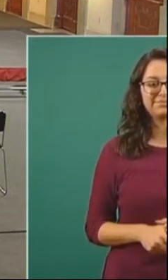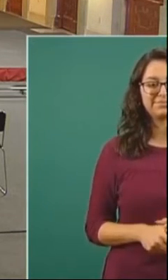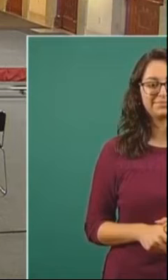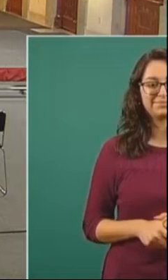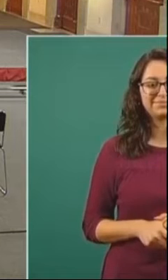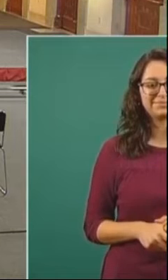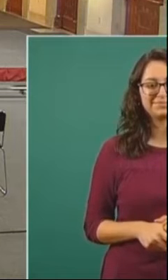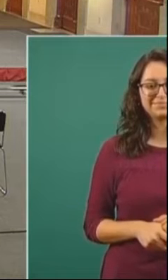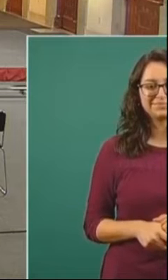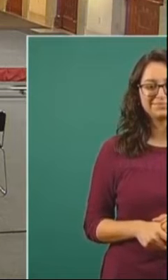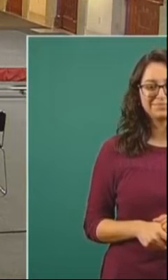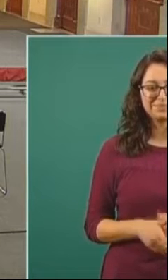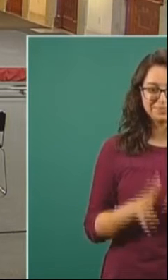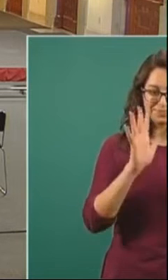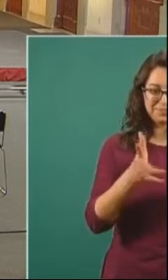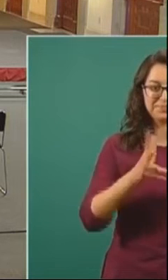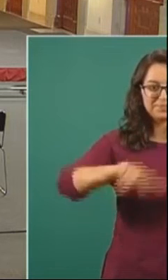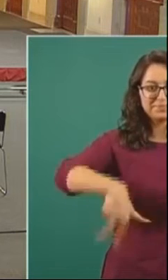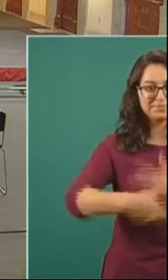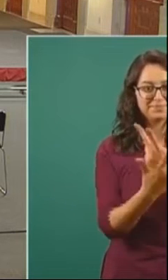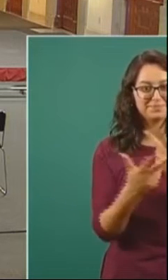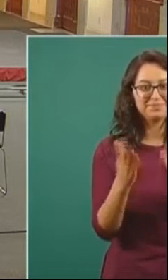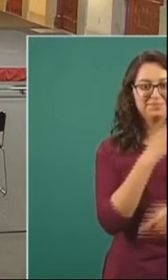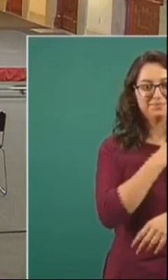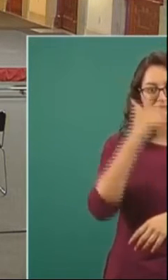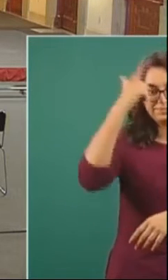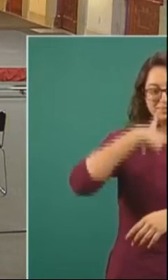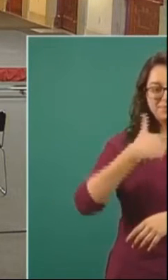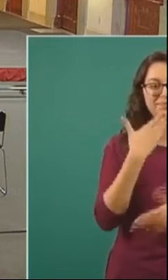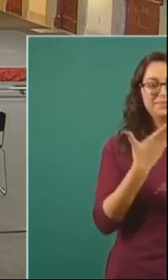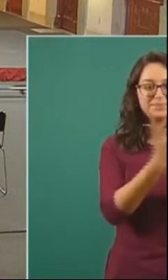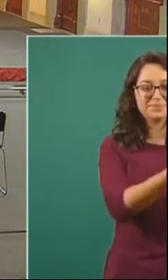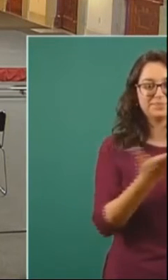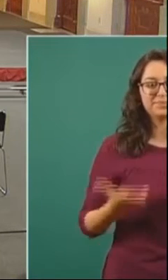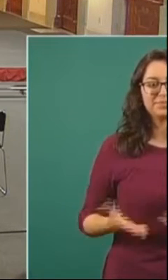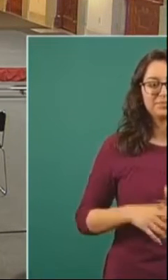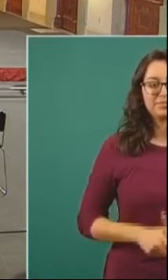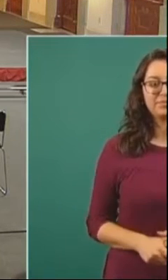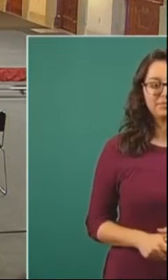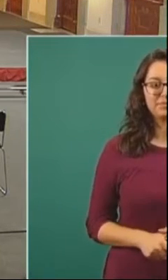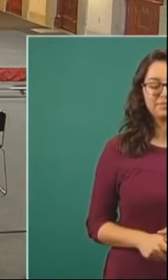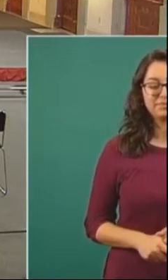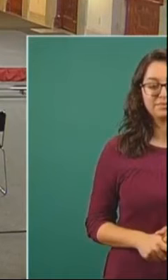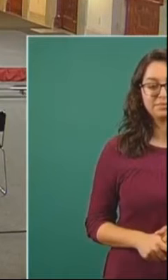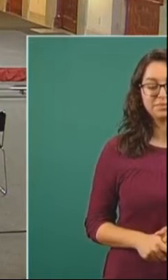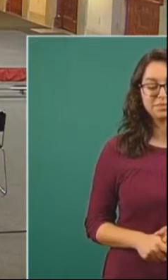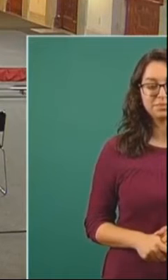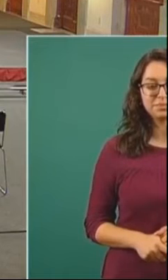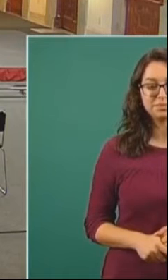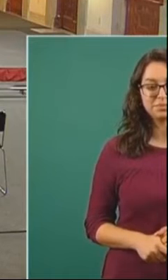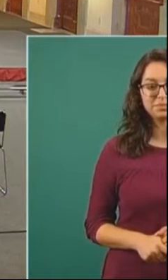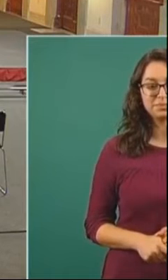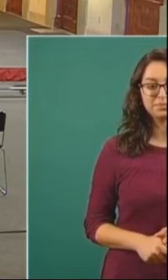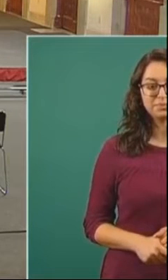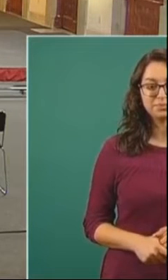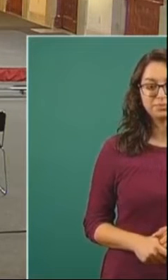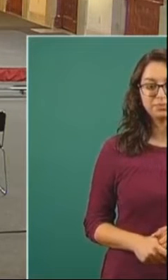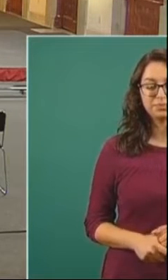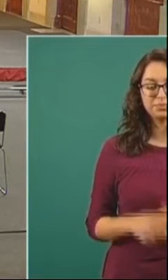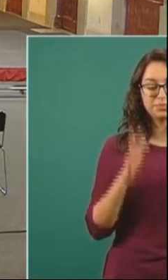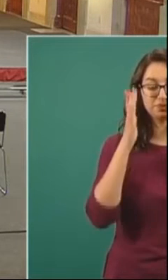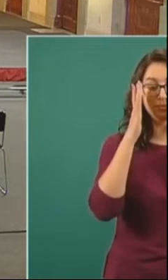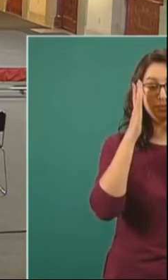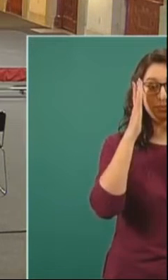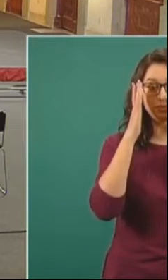Nacional, las autoridades reportaron únicamente 7.000 nuevos casos ayer. Sin embargo, la cifra fue corregida a 17.000 en el comunicado